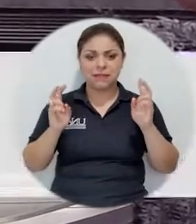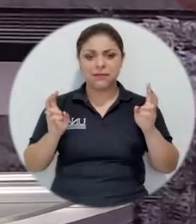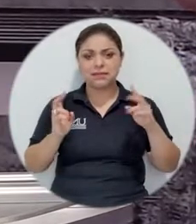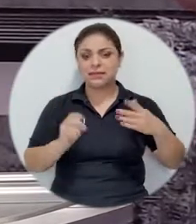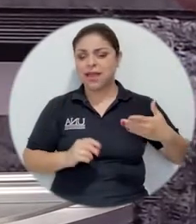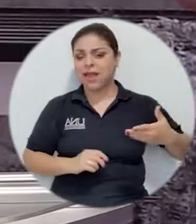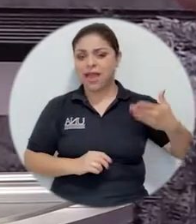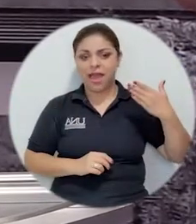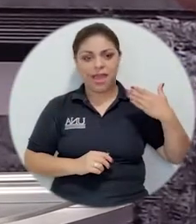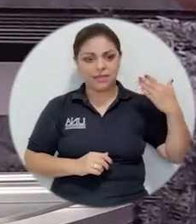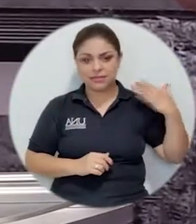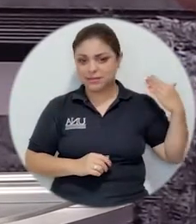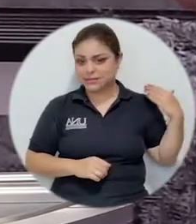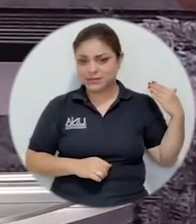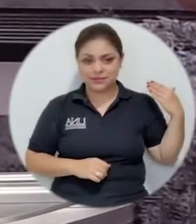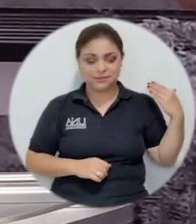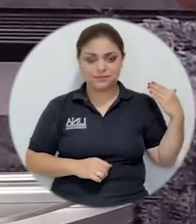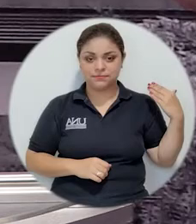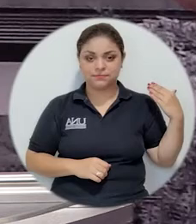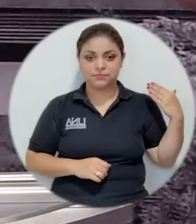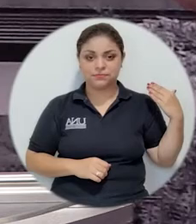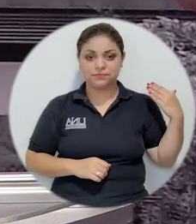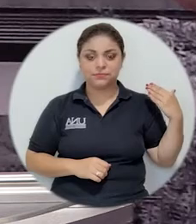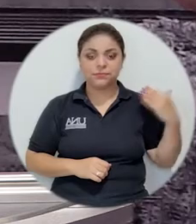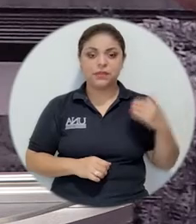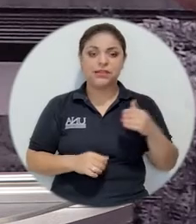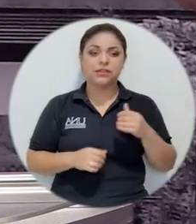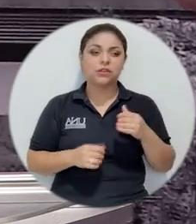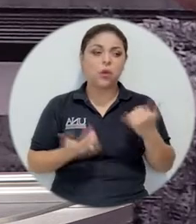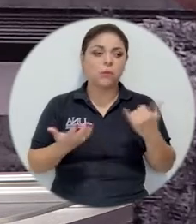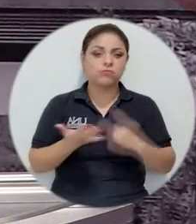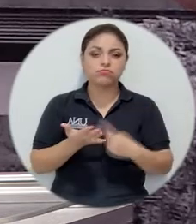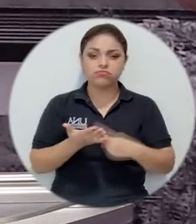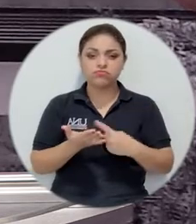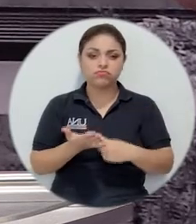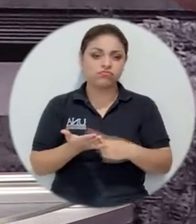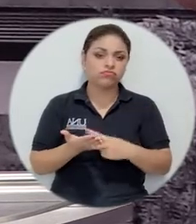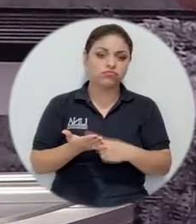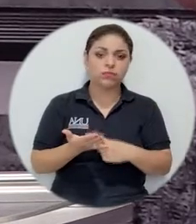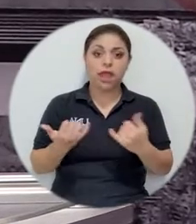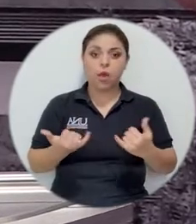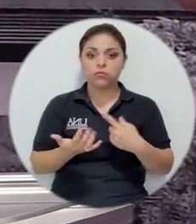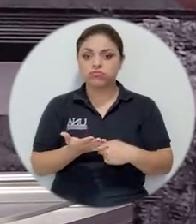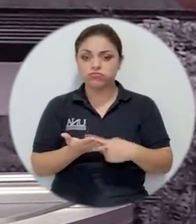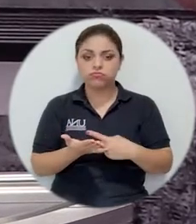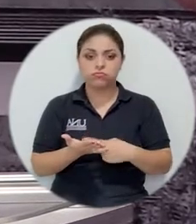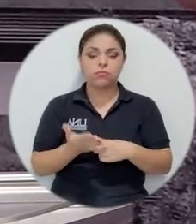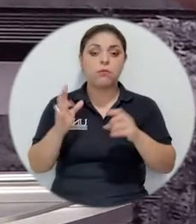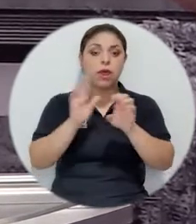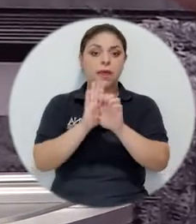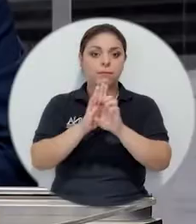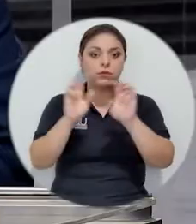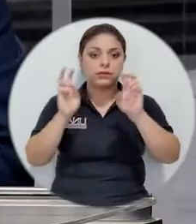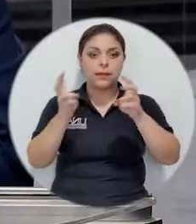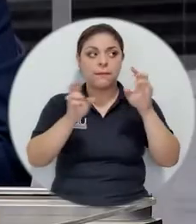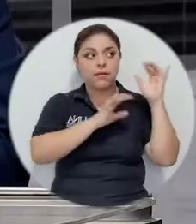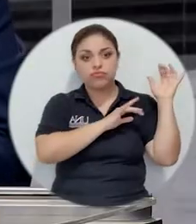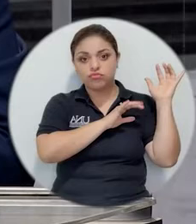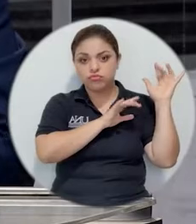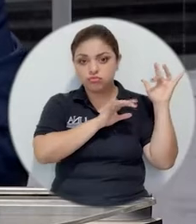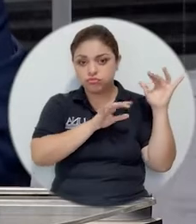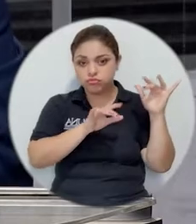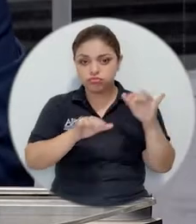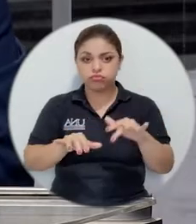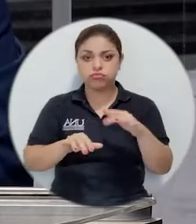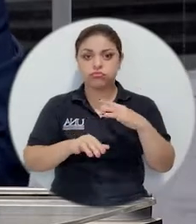acuerdo, consenso, empezó a haber algún tipo de discusión, como el tema migratorio. Exactamente. Por ejemplo, en